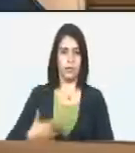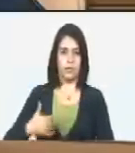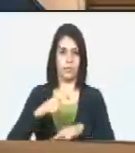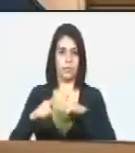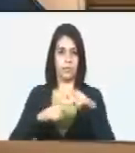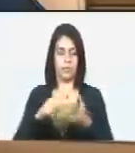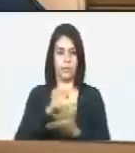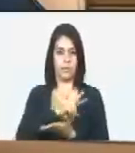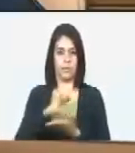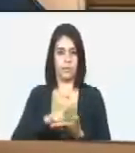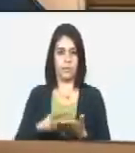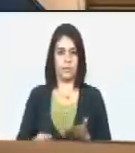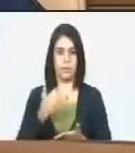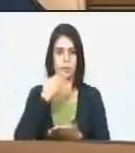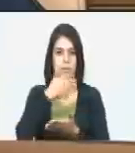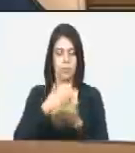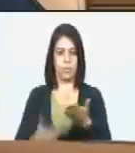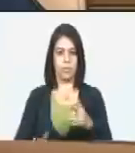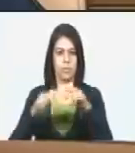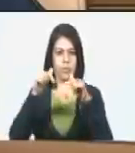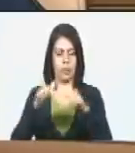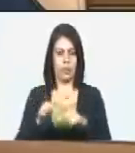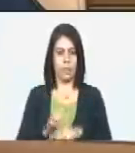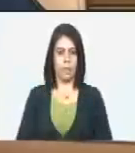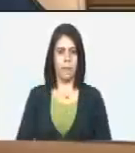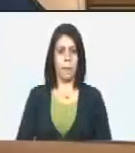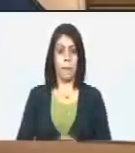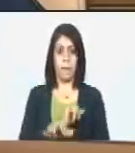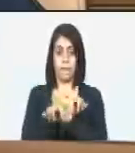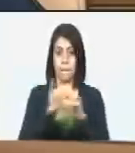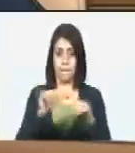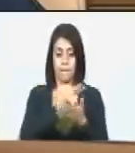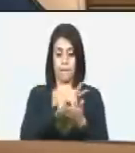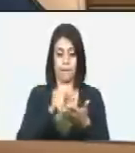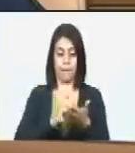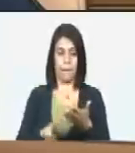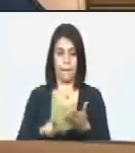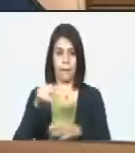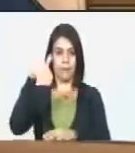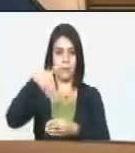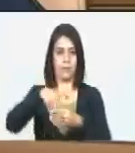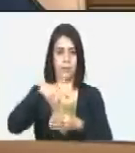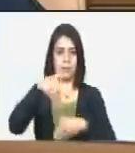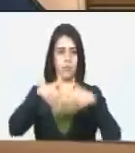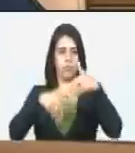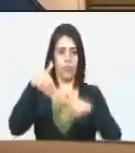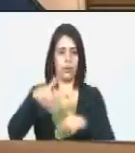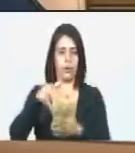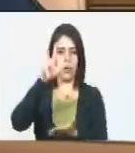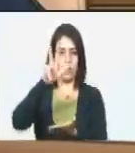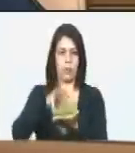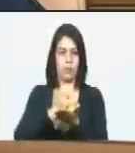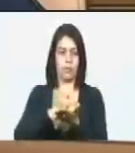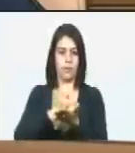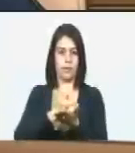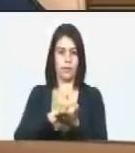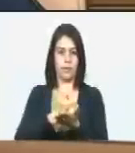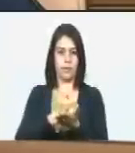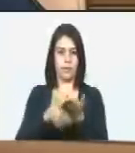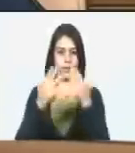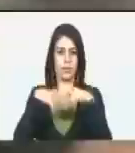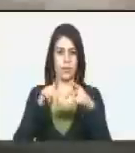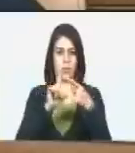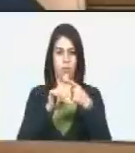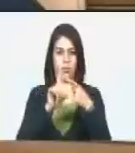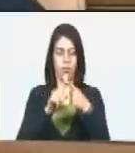la propuesta del orden del día. Una vez leída y sometida a votación, resultó aprobada. Punto número uno del orden del